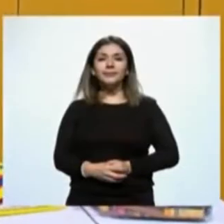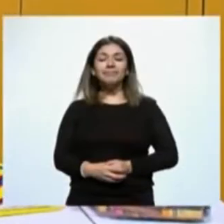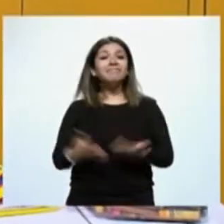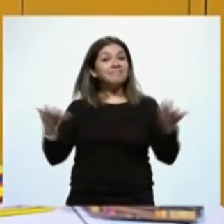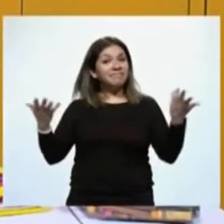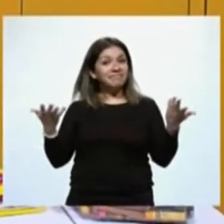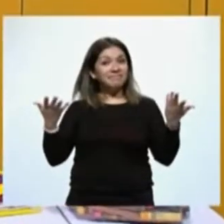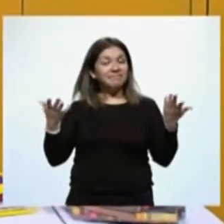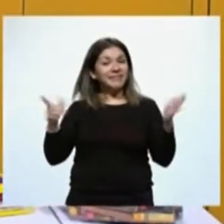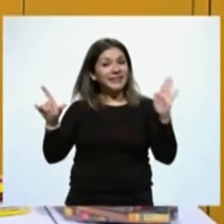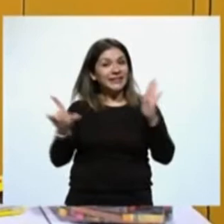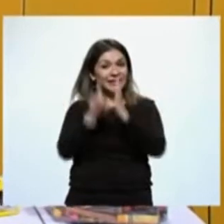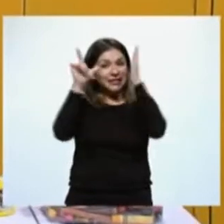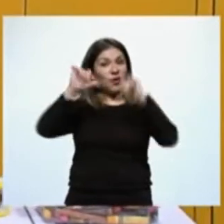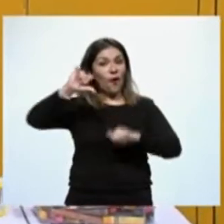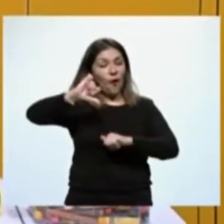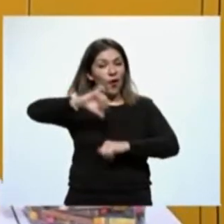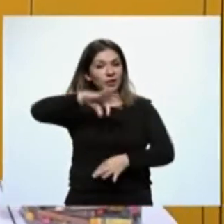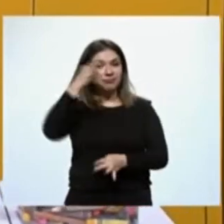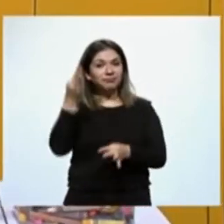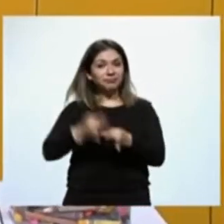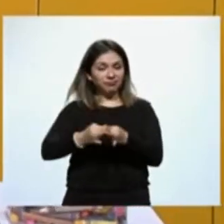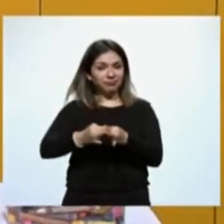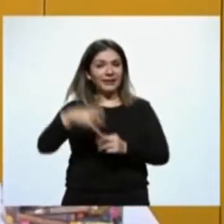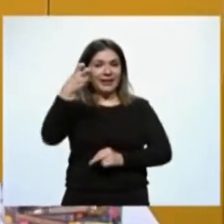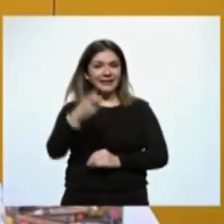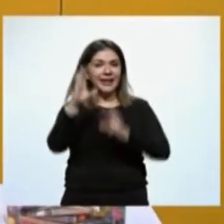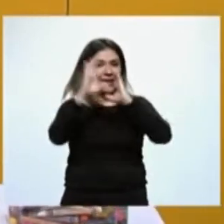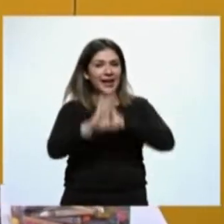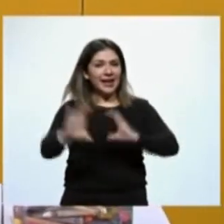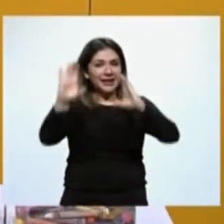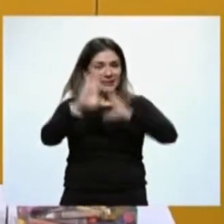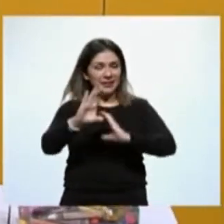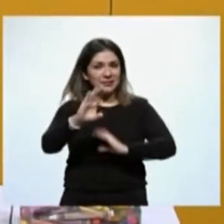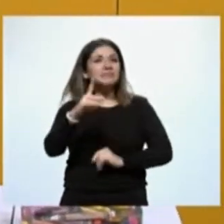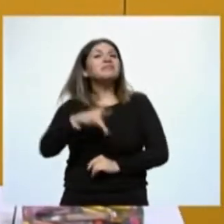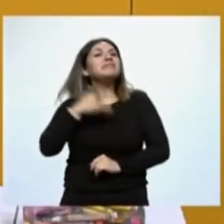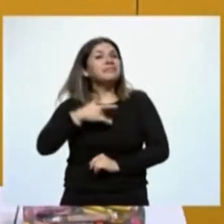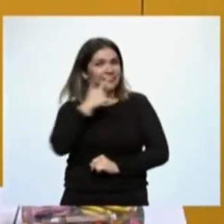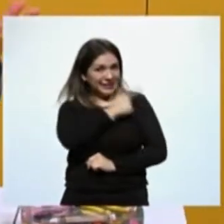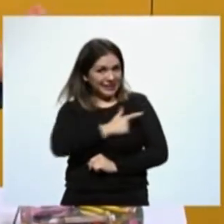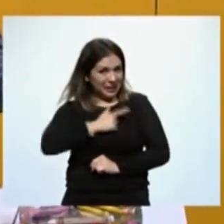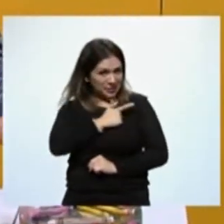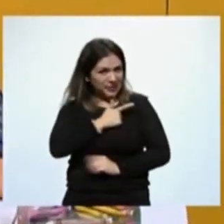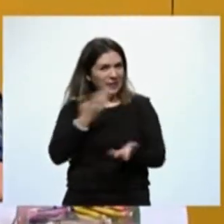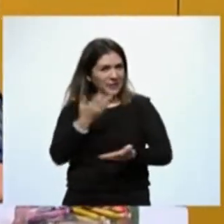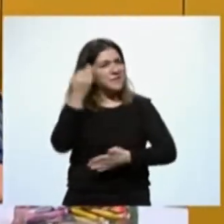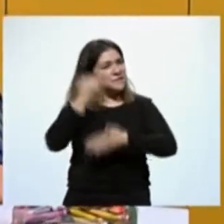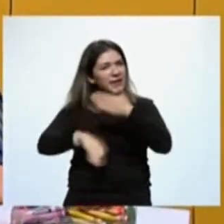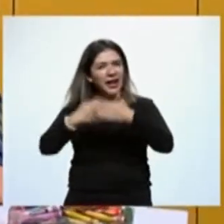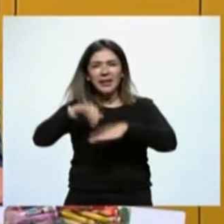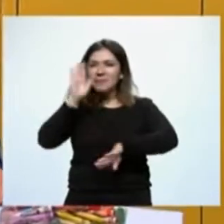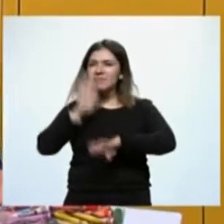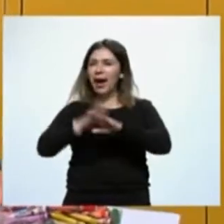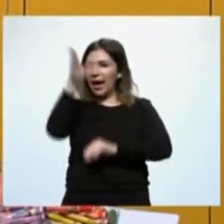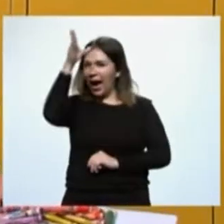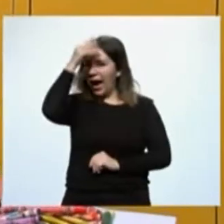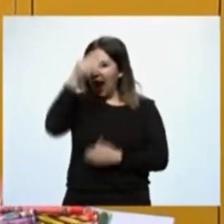¡Listo! ¿Terminamos? Te dedico esta canción. ¿Qué te pareció? Todavía nos queda mucho por